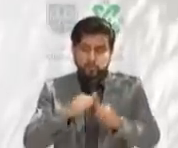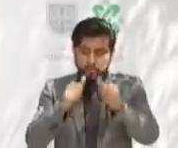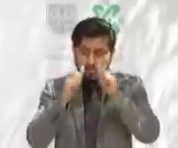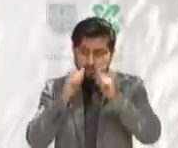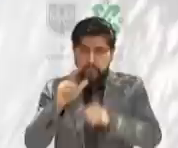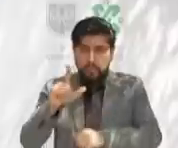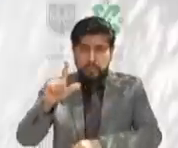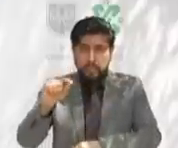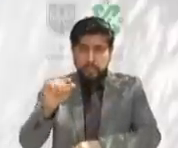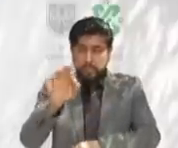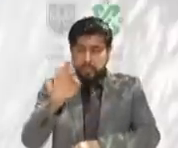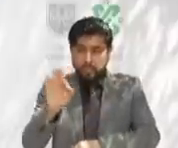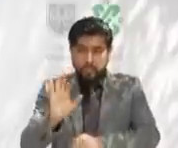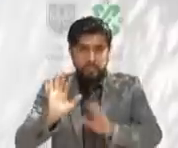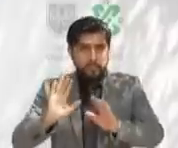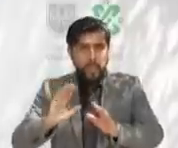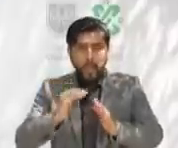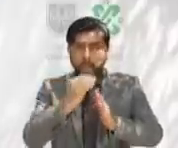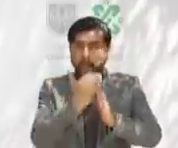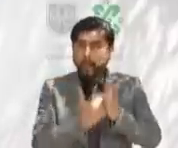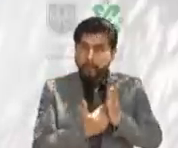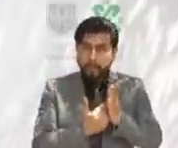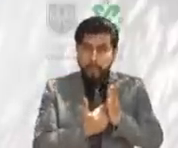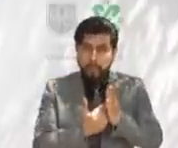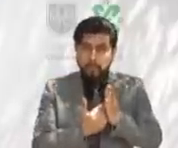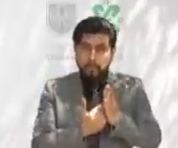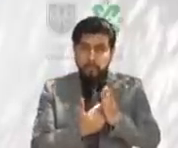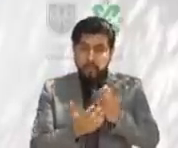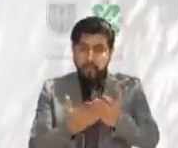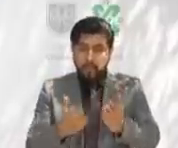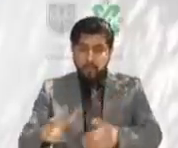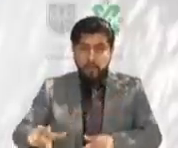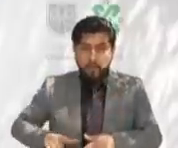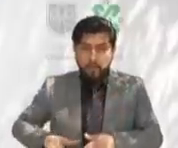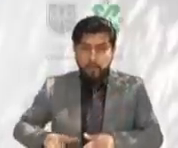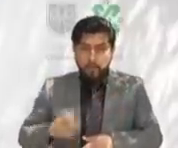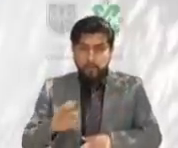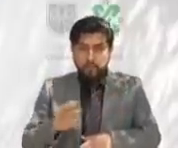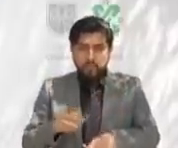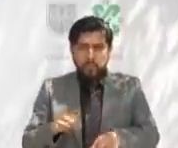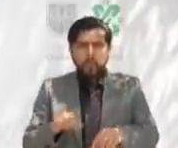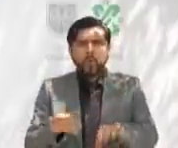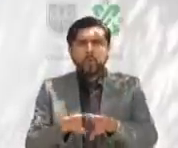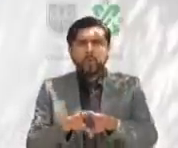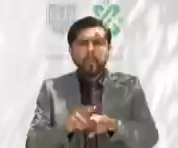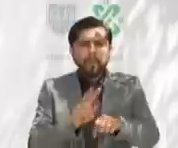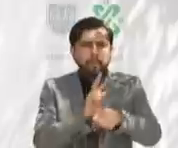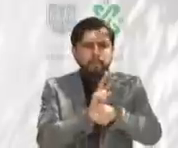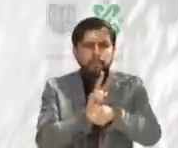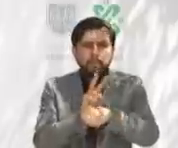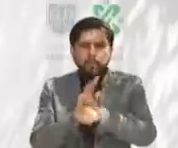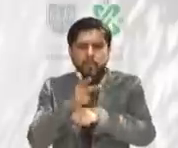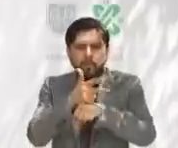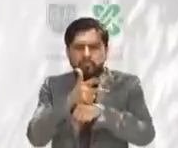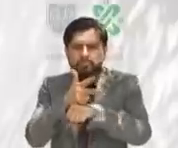70% el robo en transporte público desde que llegamos a la fecha, con esta videovigilancia que se está haciendo y distintos